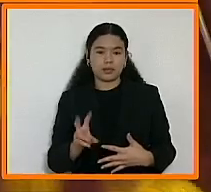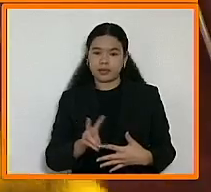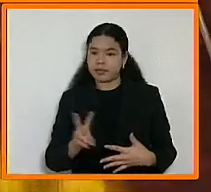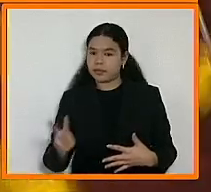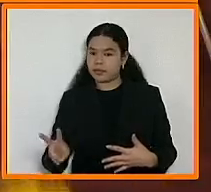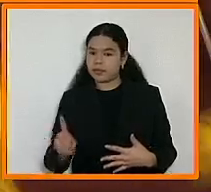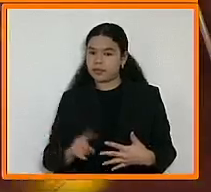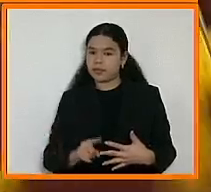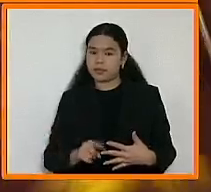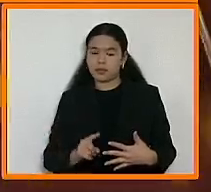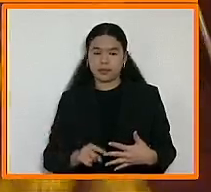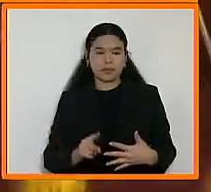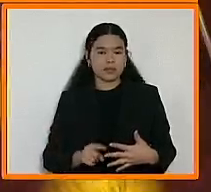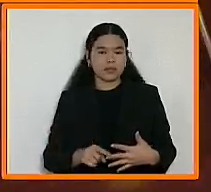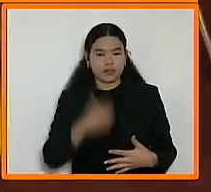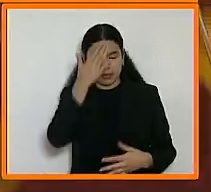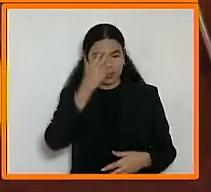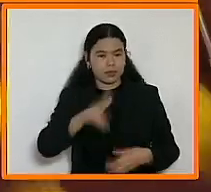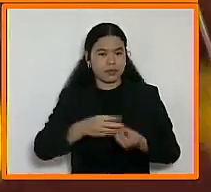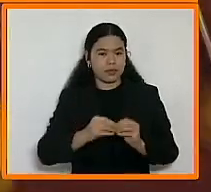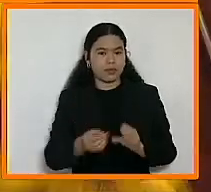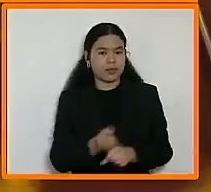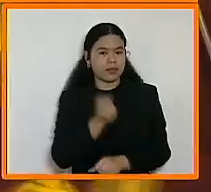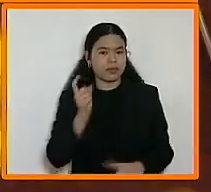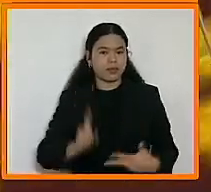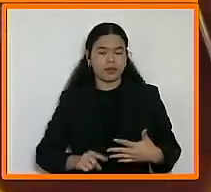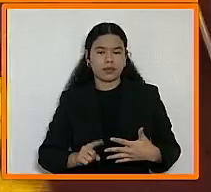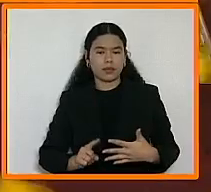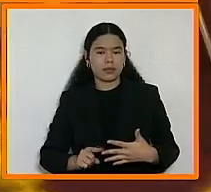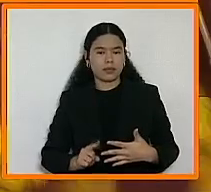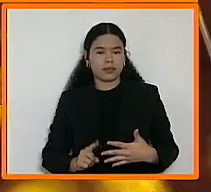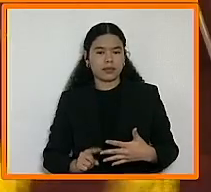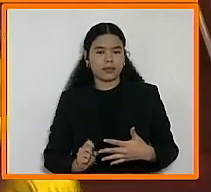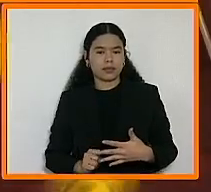22. Se viene tu tercer número ganador.